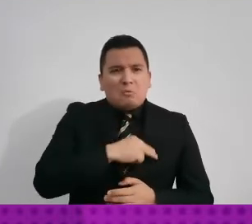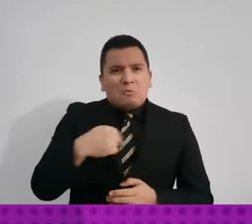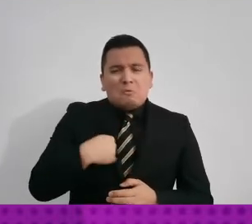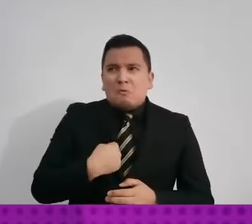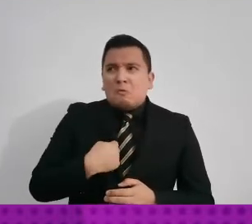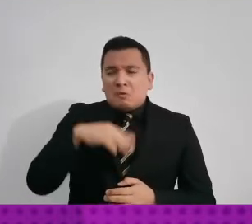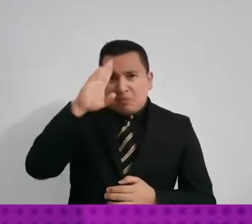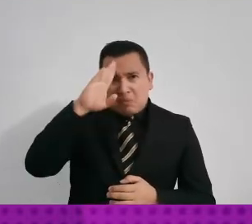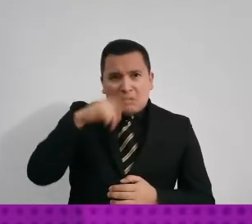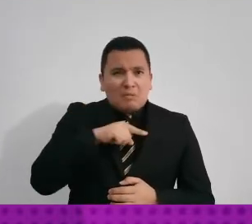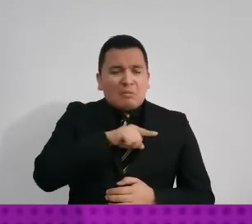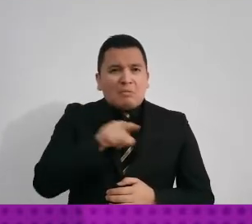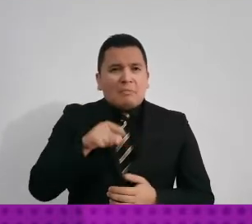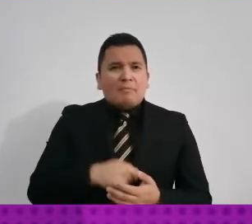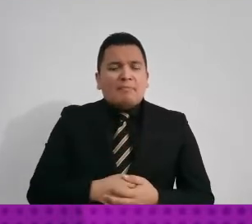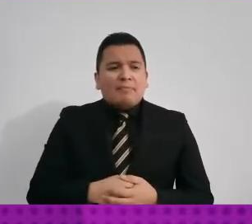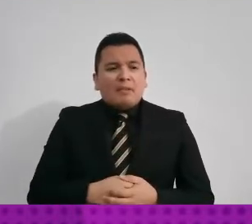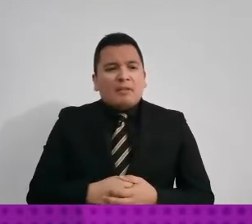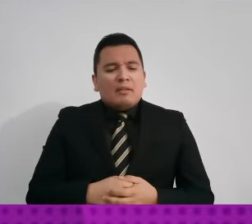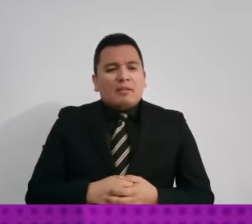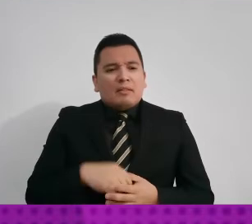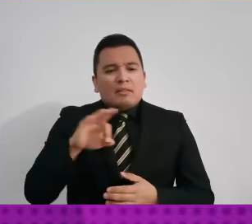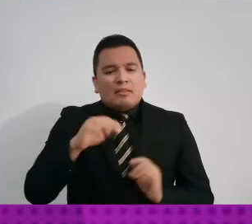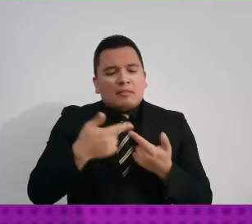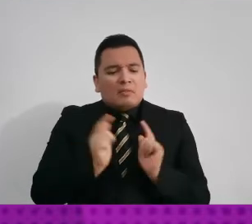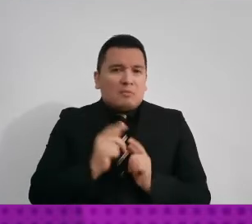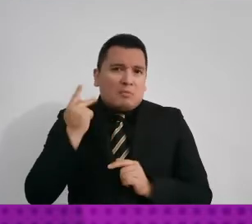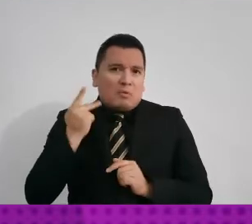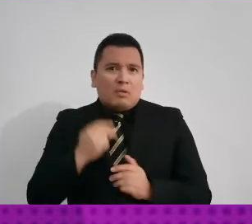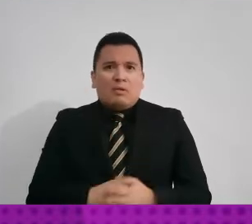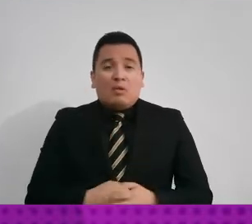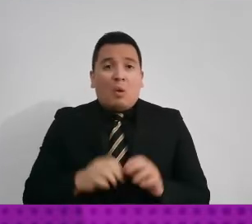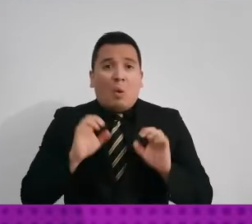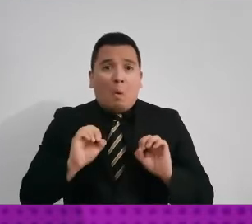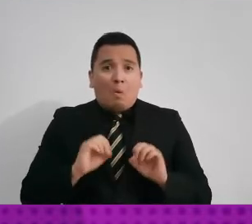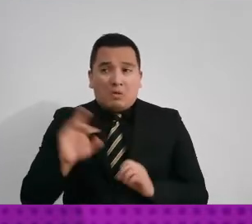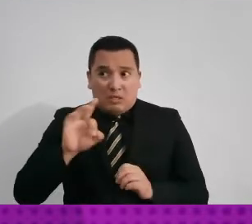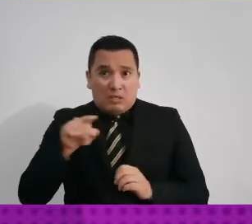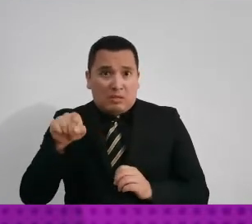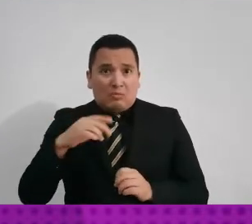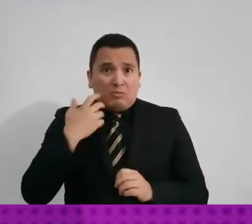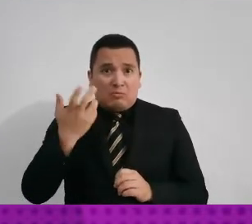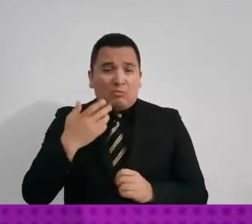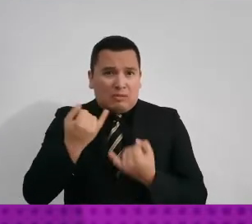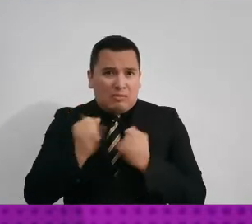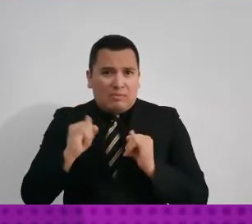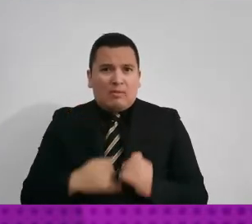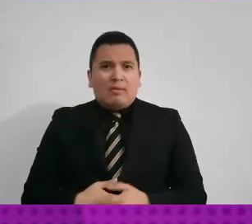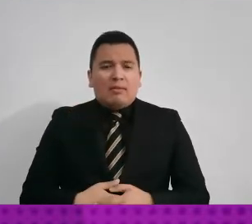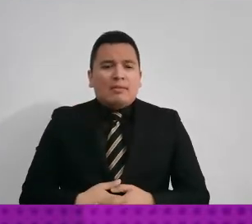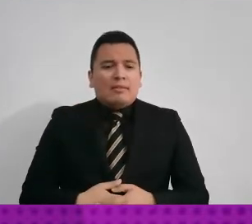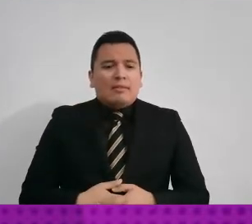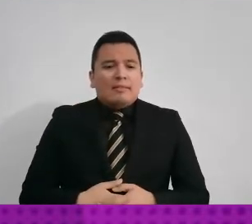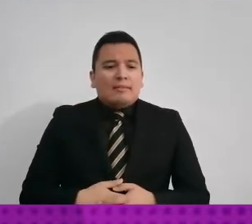qué fecha podríamos decir que ya las personas, tanto de un partido como por la vía de la